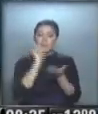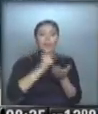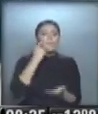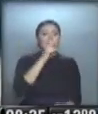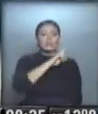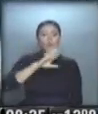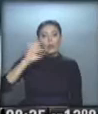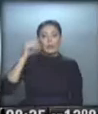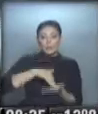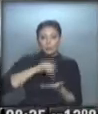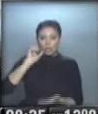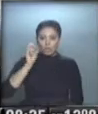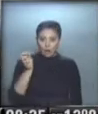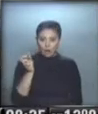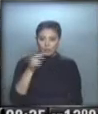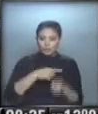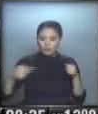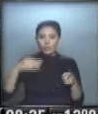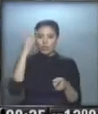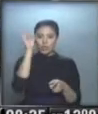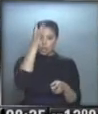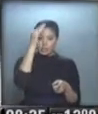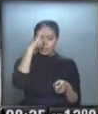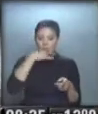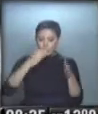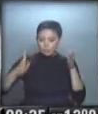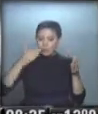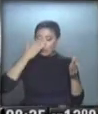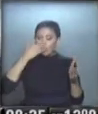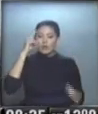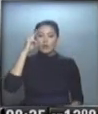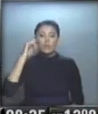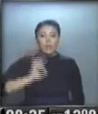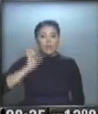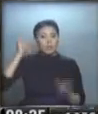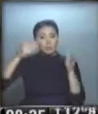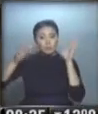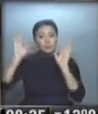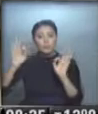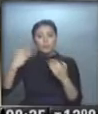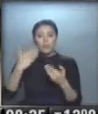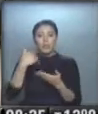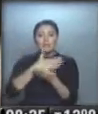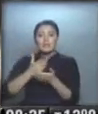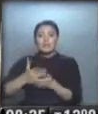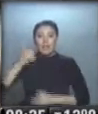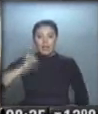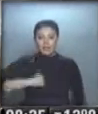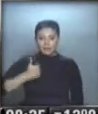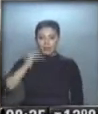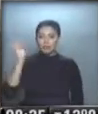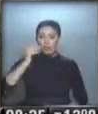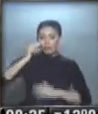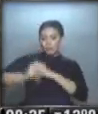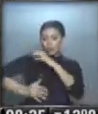240 millones de dólares en 12 meses y luego de 9 años podrá repartir ganancias todo el